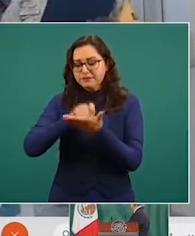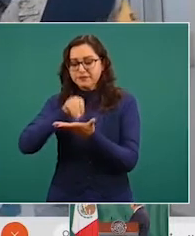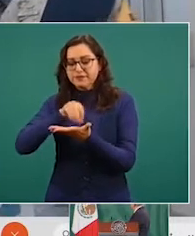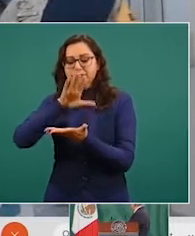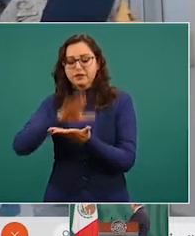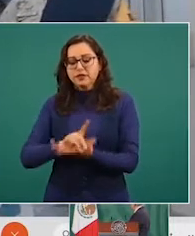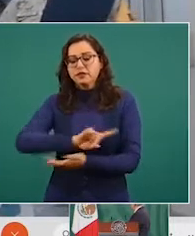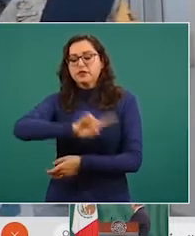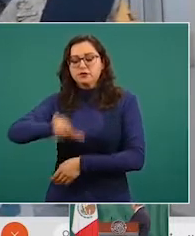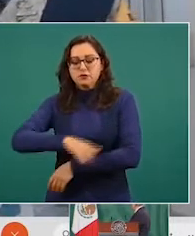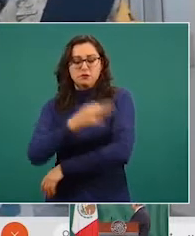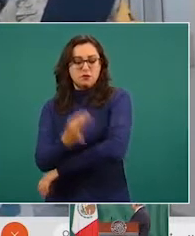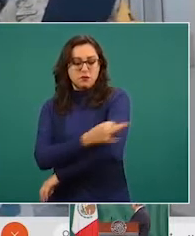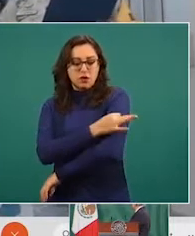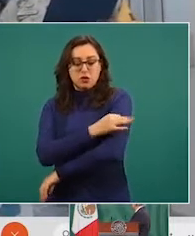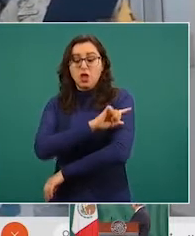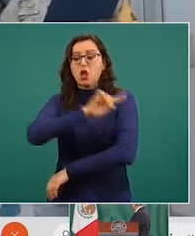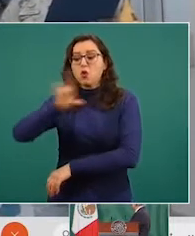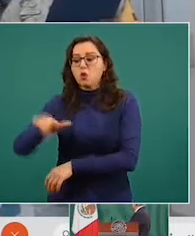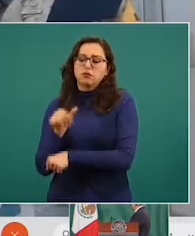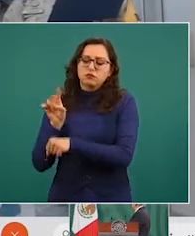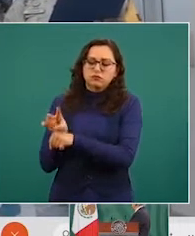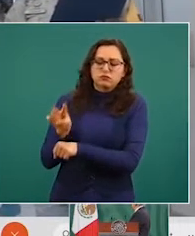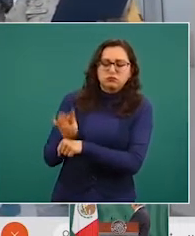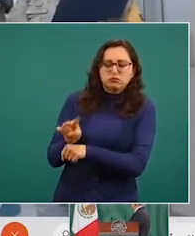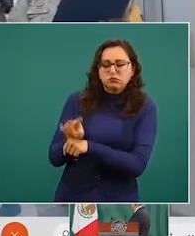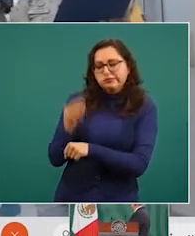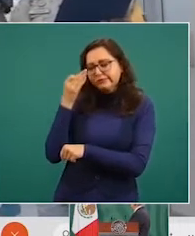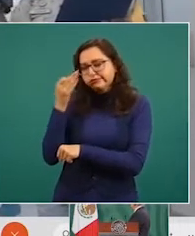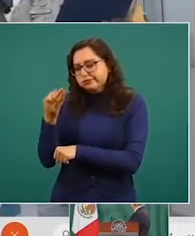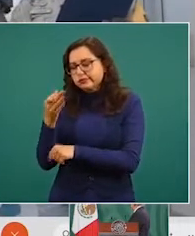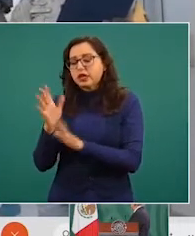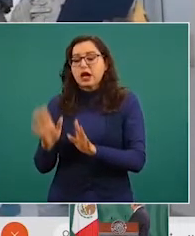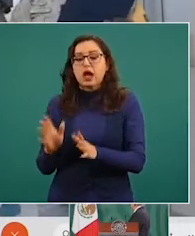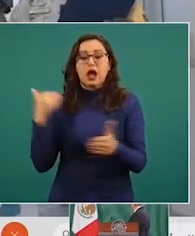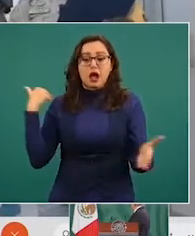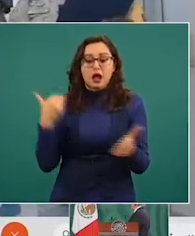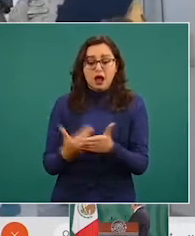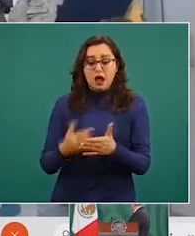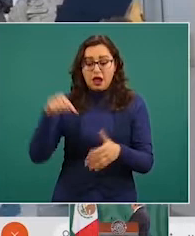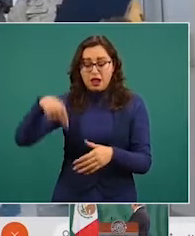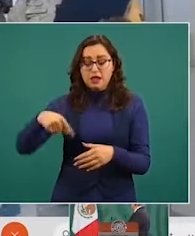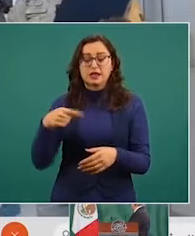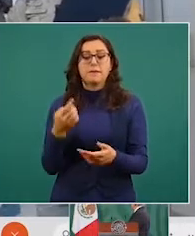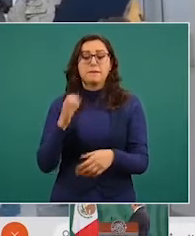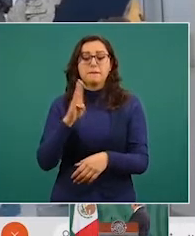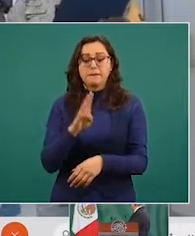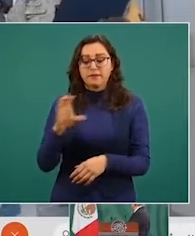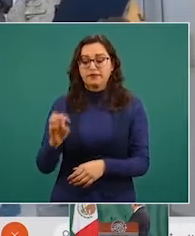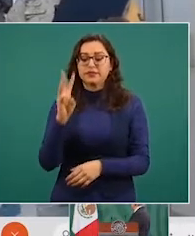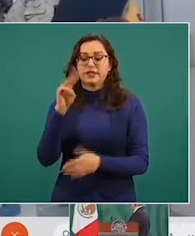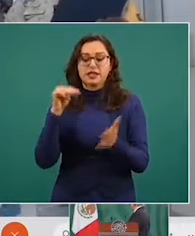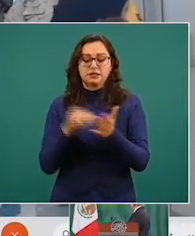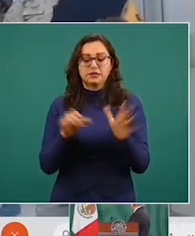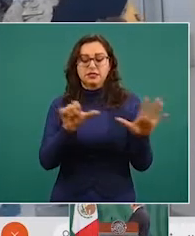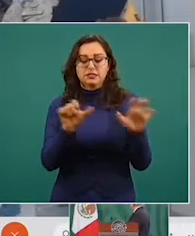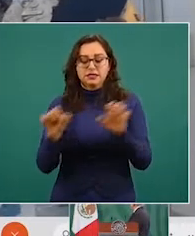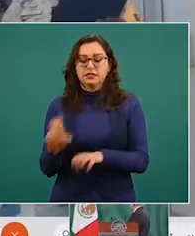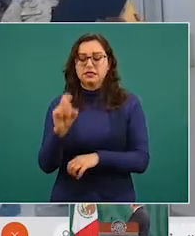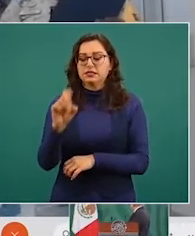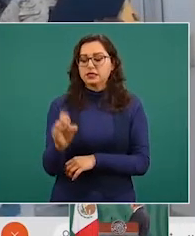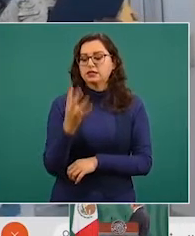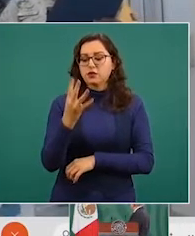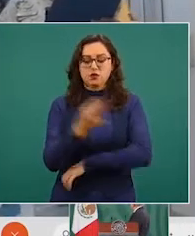finalmente observación. Hasta la fecha se han aplicado en el estado un total de 3,634